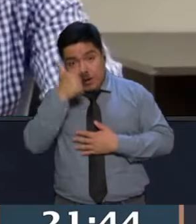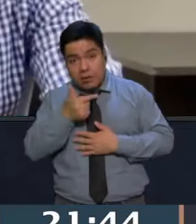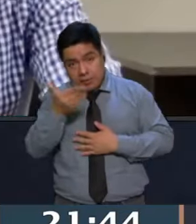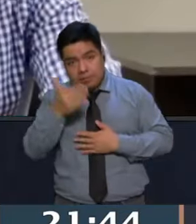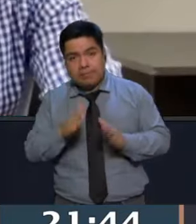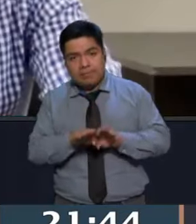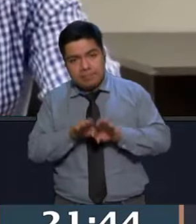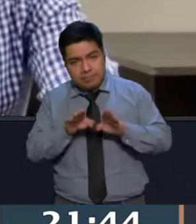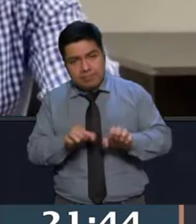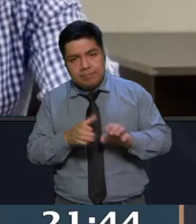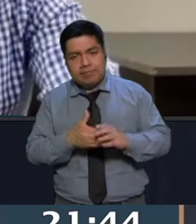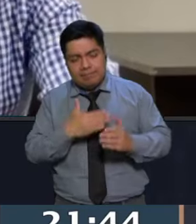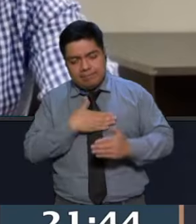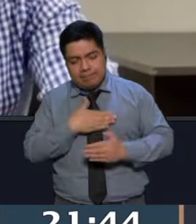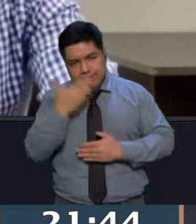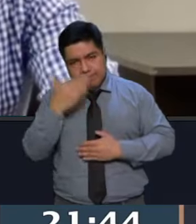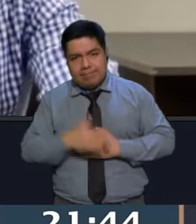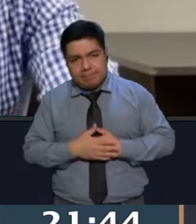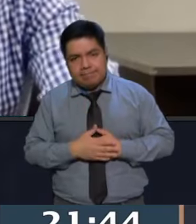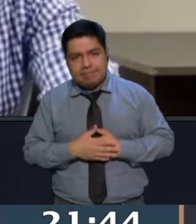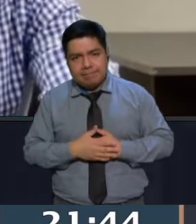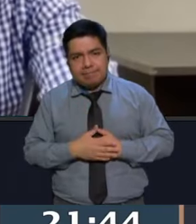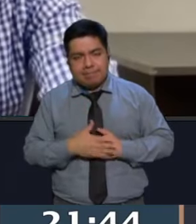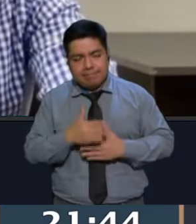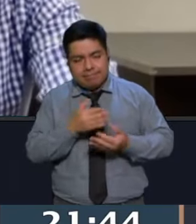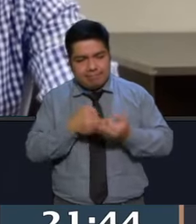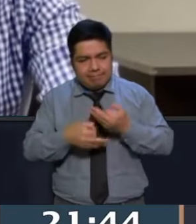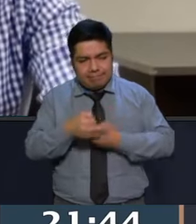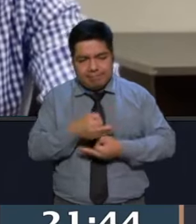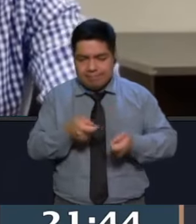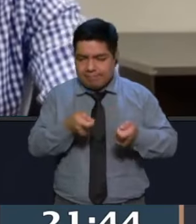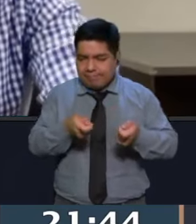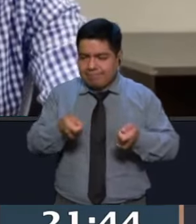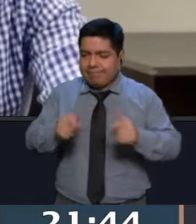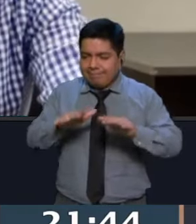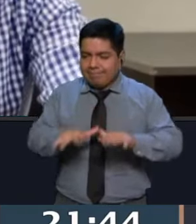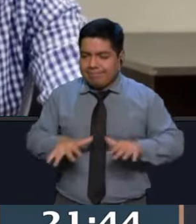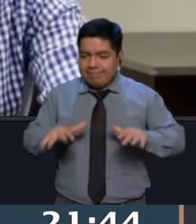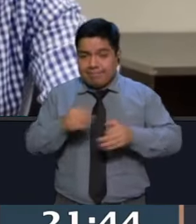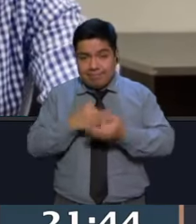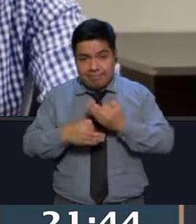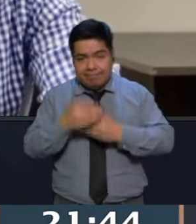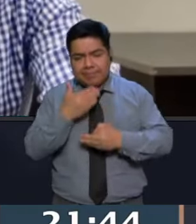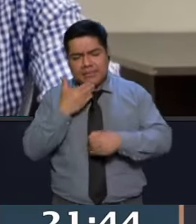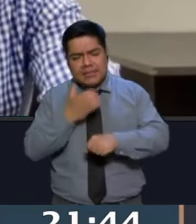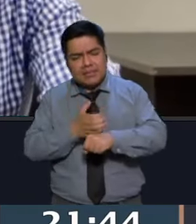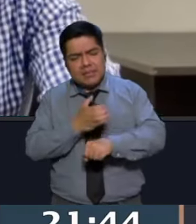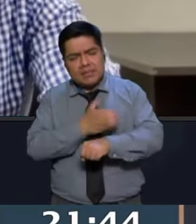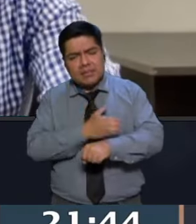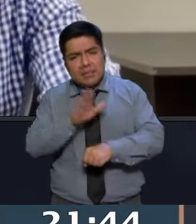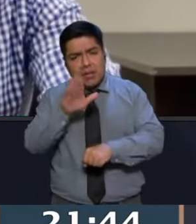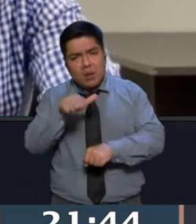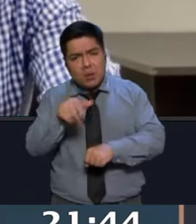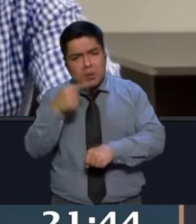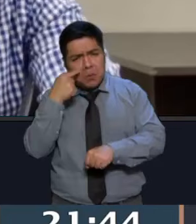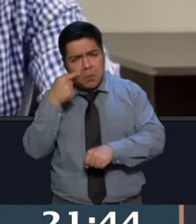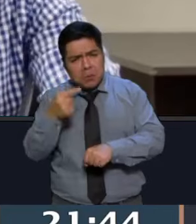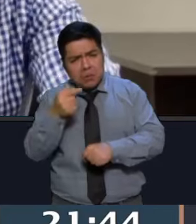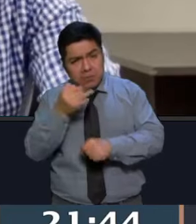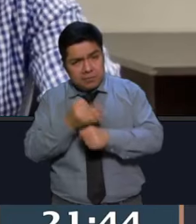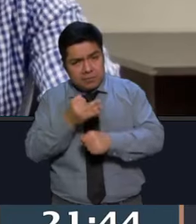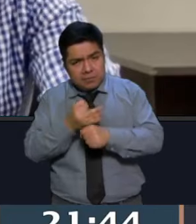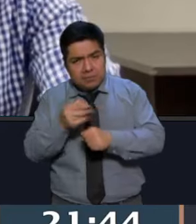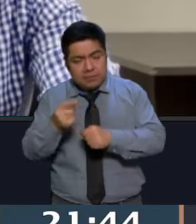tal, Braulio Luna? Muchas gracias, buenas noches, saludos a todas y todos. Qué bueno que nos acompañas. Cuéntanos, porque hoy se presentó una nota en